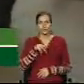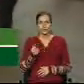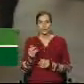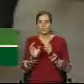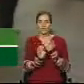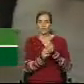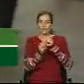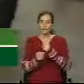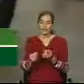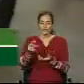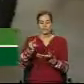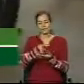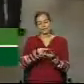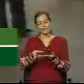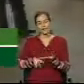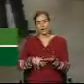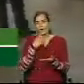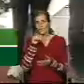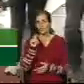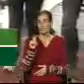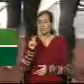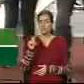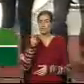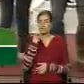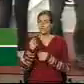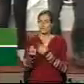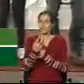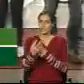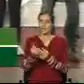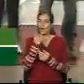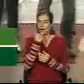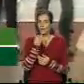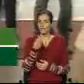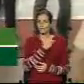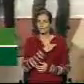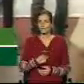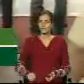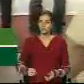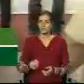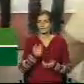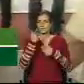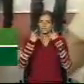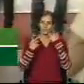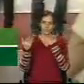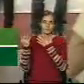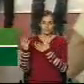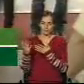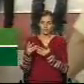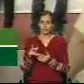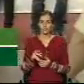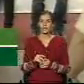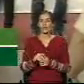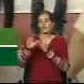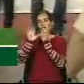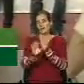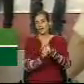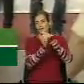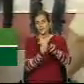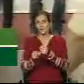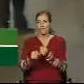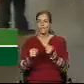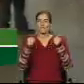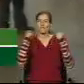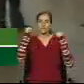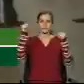Delta, leerles un Twitter que les está mandando el compañero comandante presidente. Delta Macuro, viva